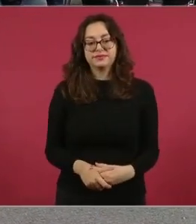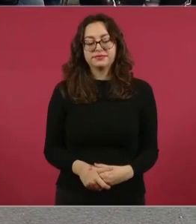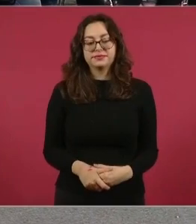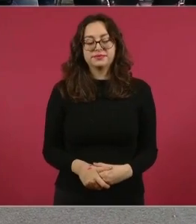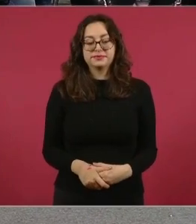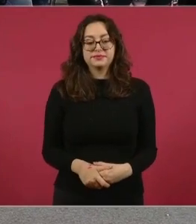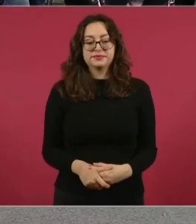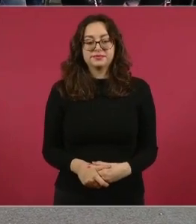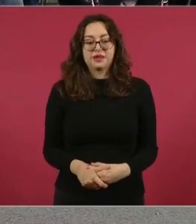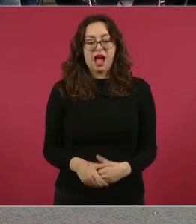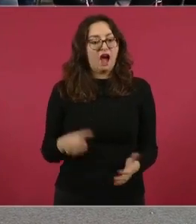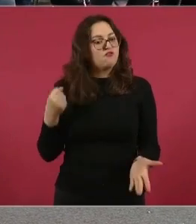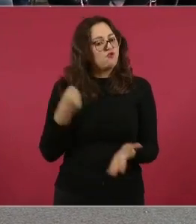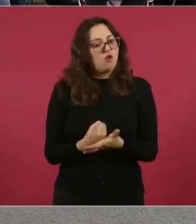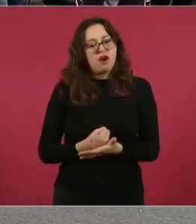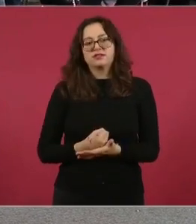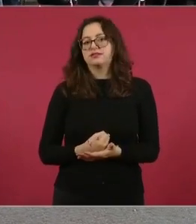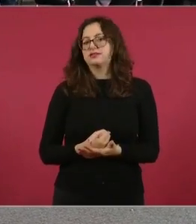y tienen